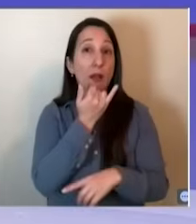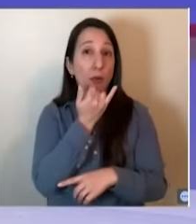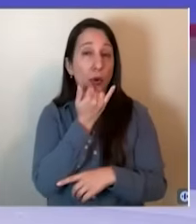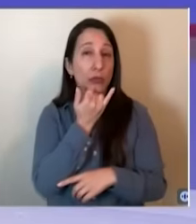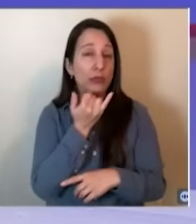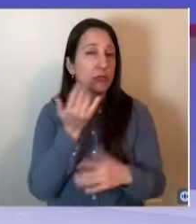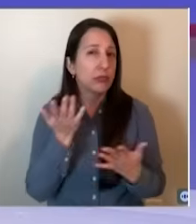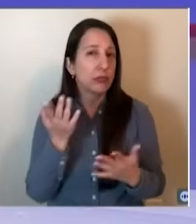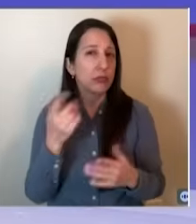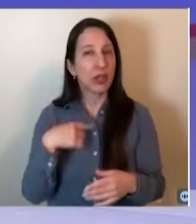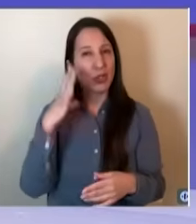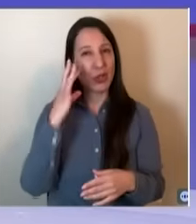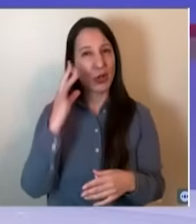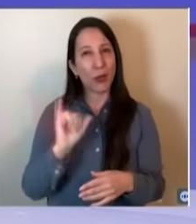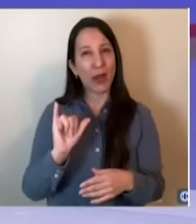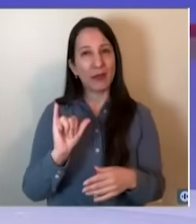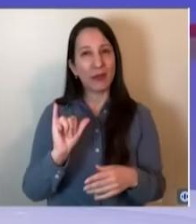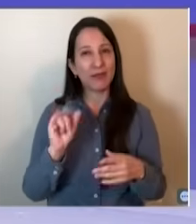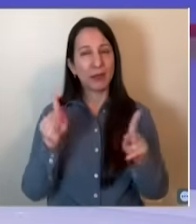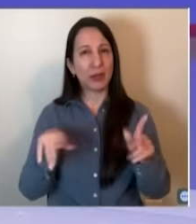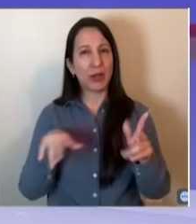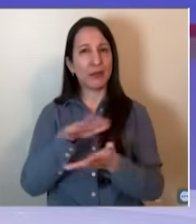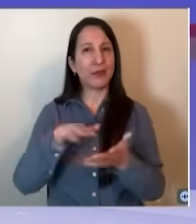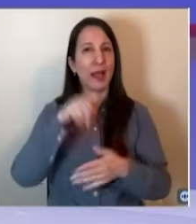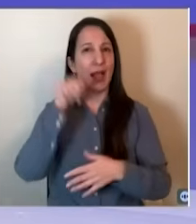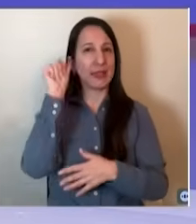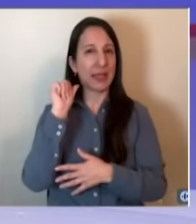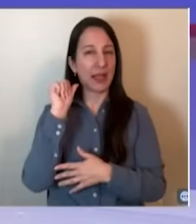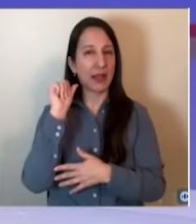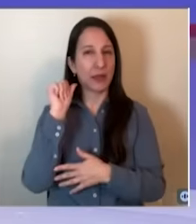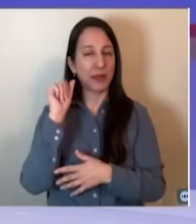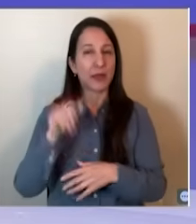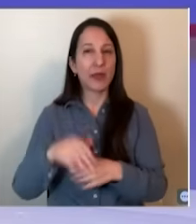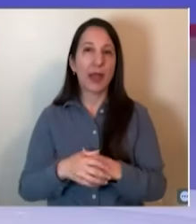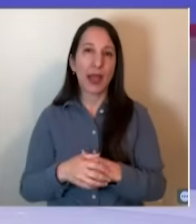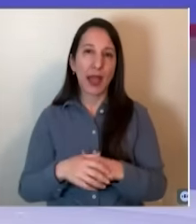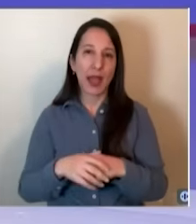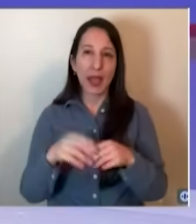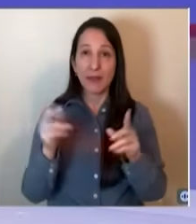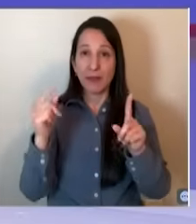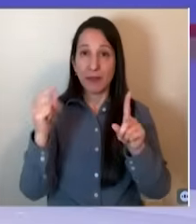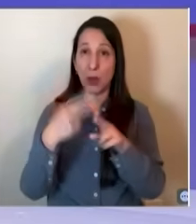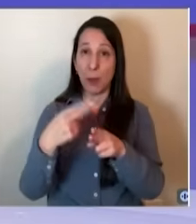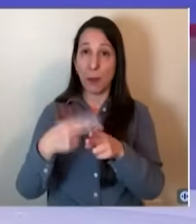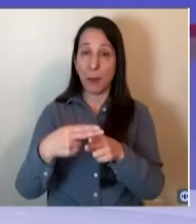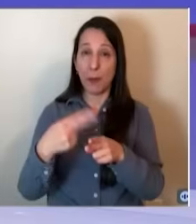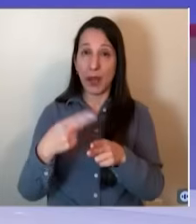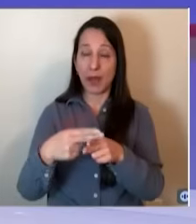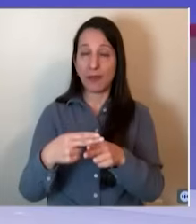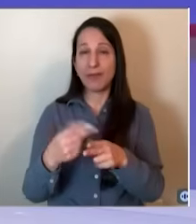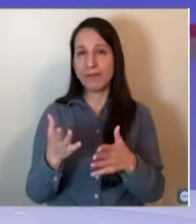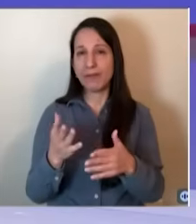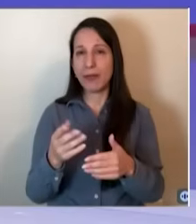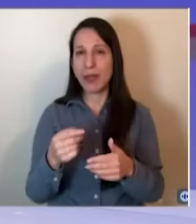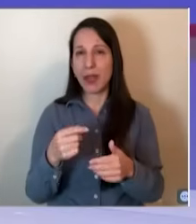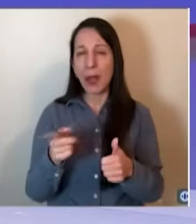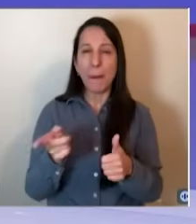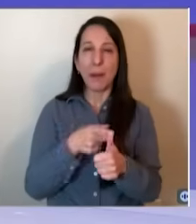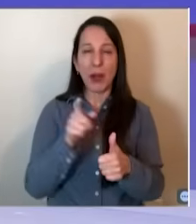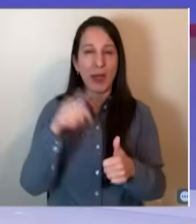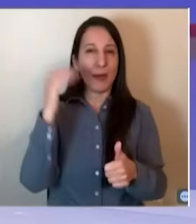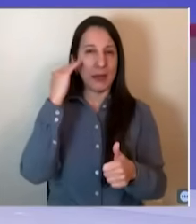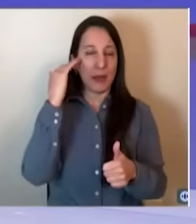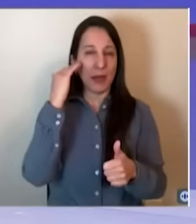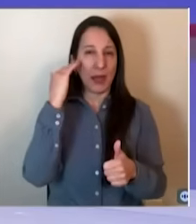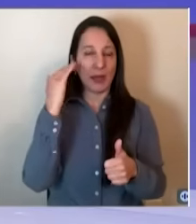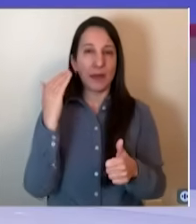lo que a todo mundo confundió ayer. Que el título, primero yo creo que hay que reconocer también, Helen,